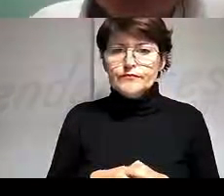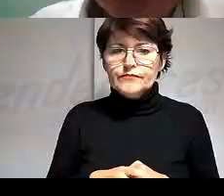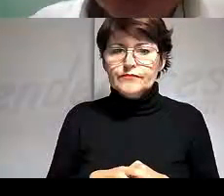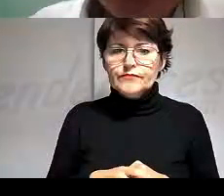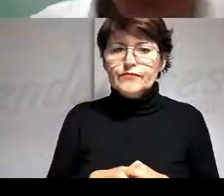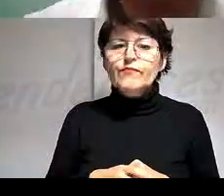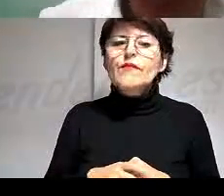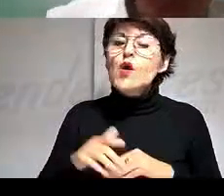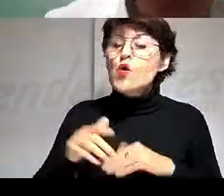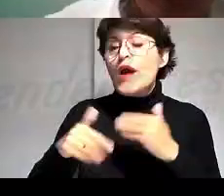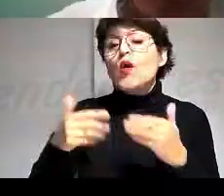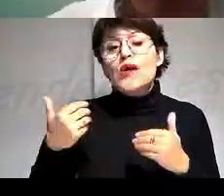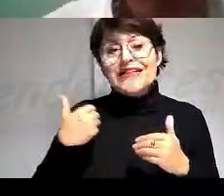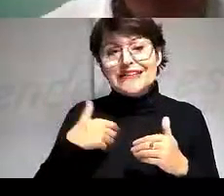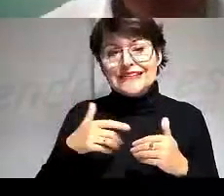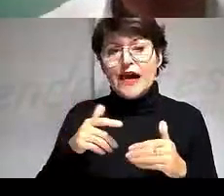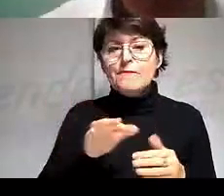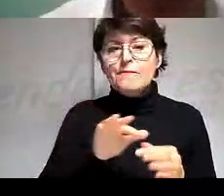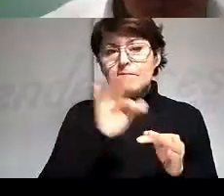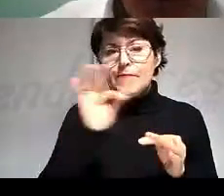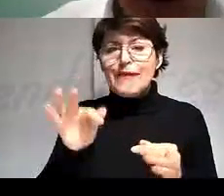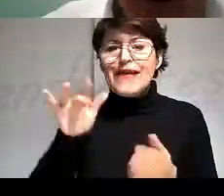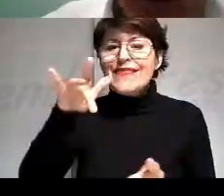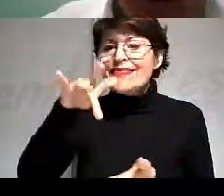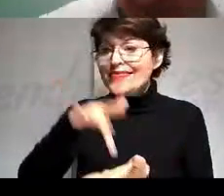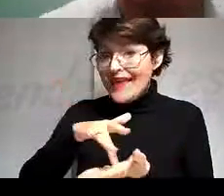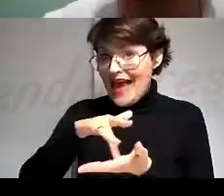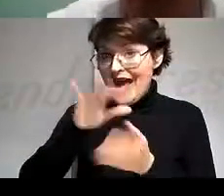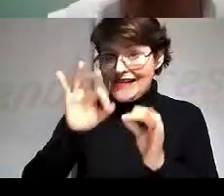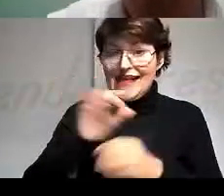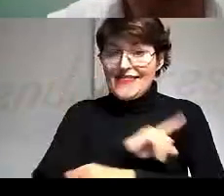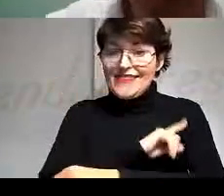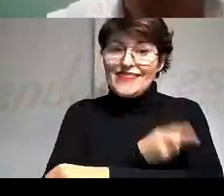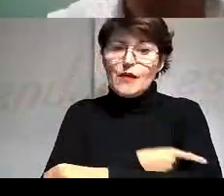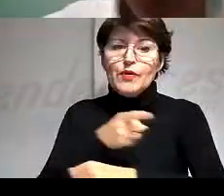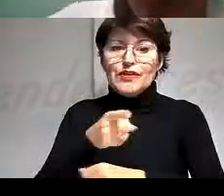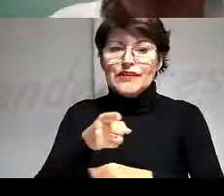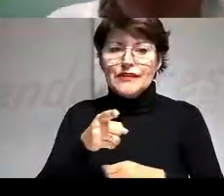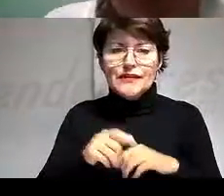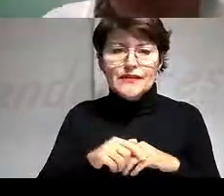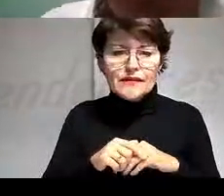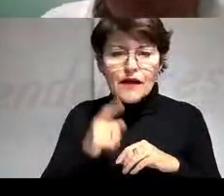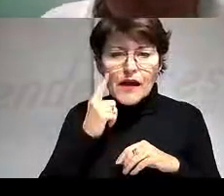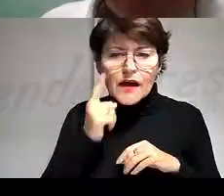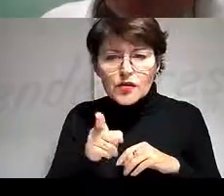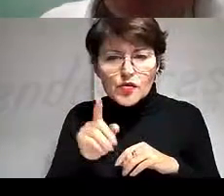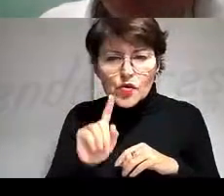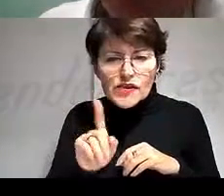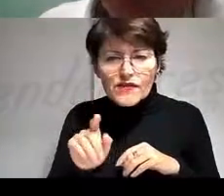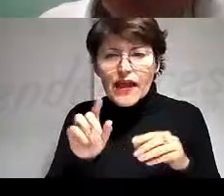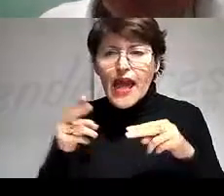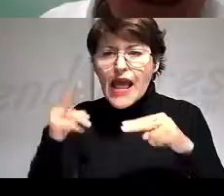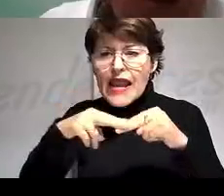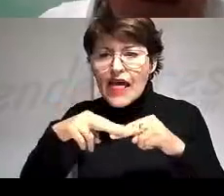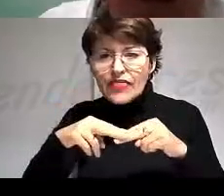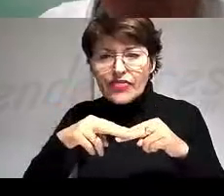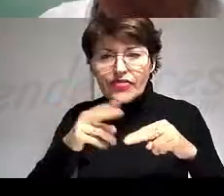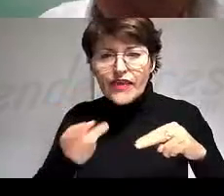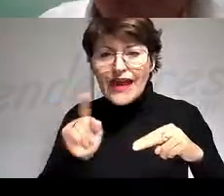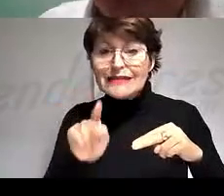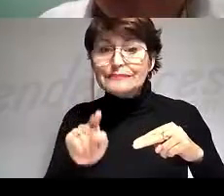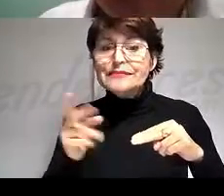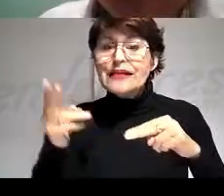Llegado el día, aquí no lo veis, hay un enlace, si veis aquí sería una mano, no sé por qué no ha quedado el enlace, pero la